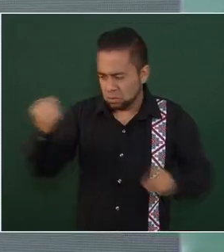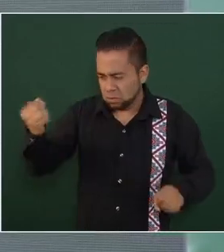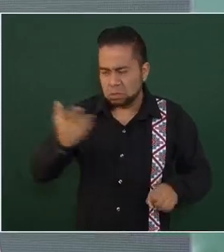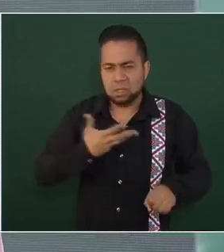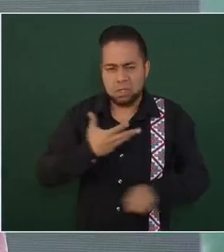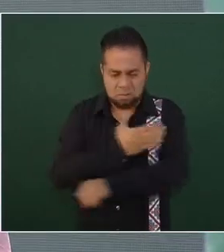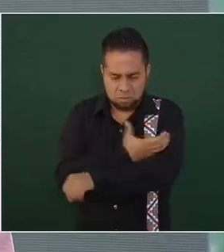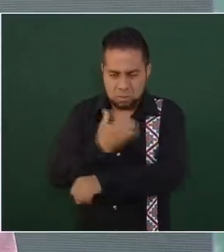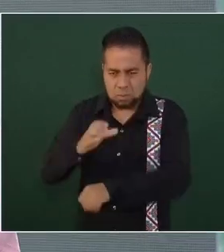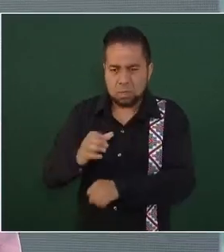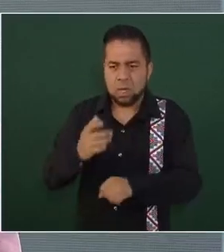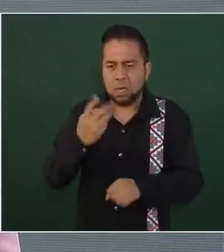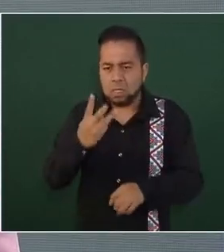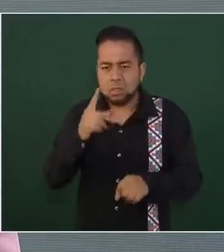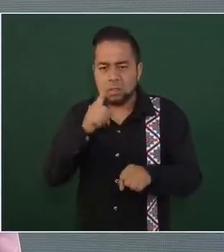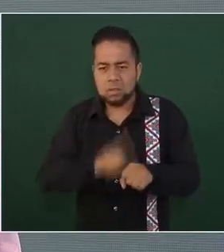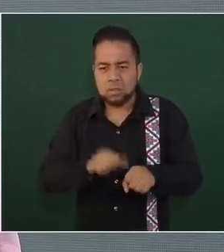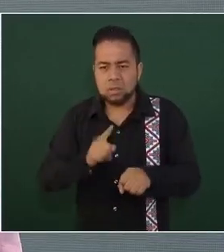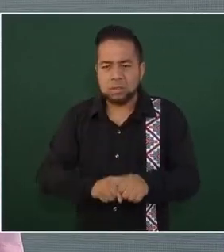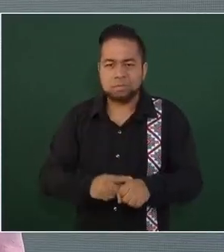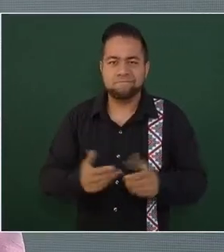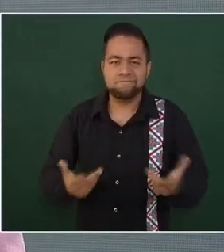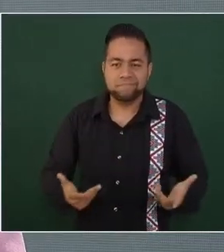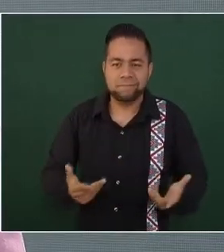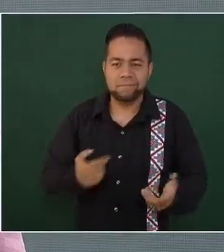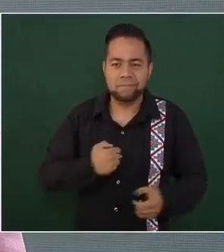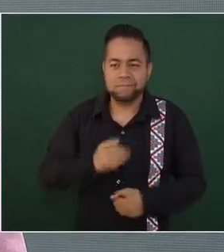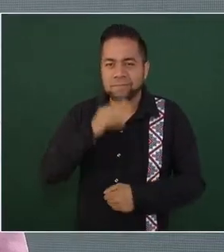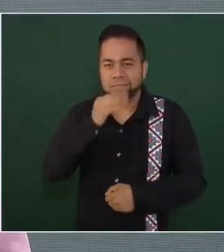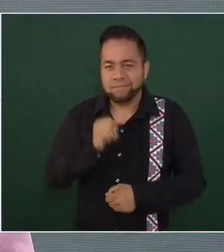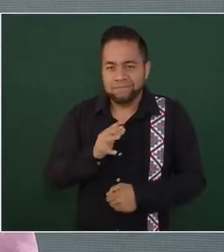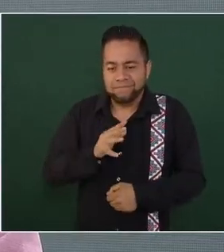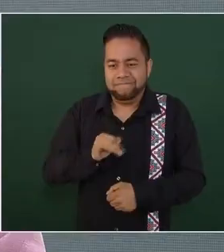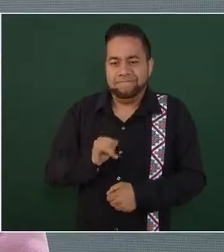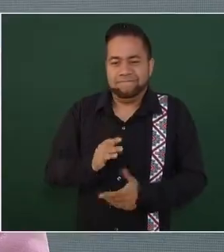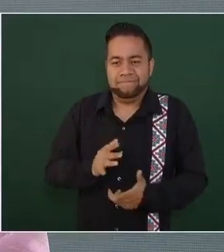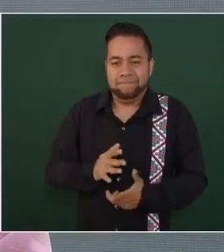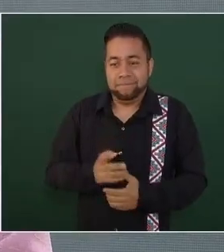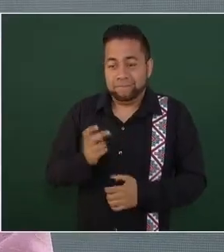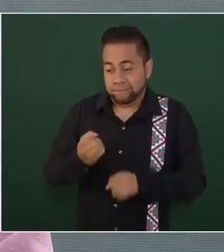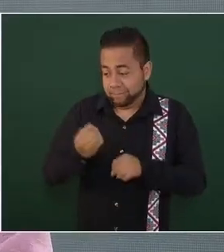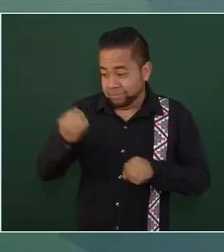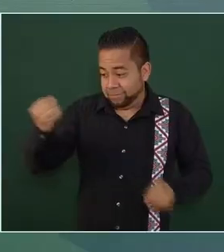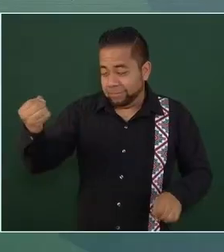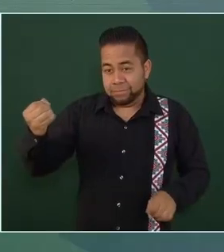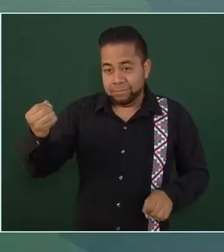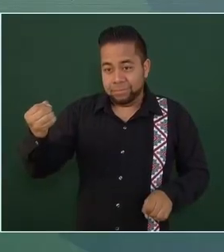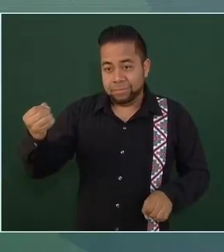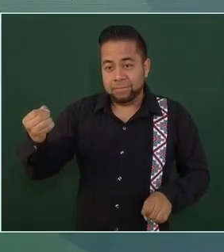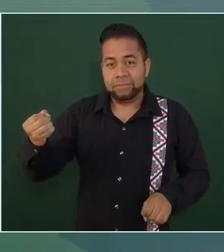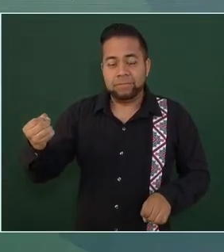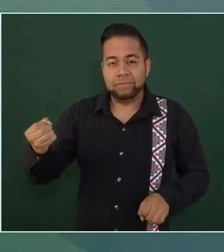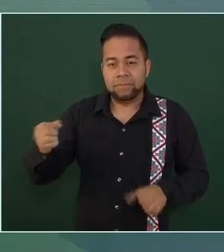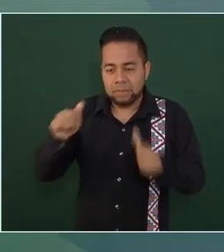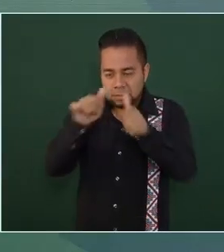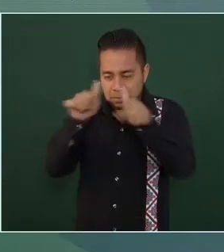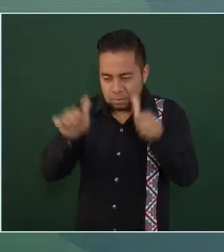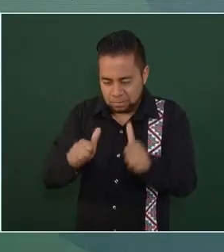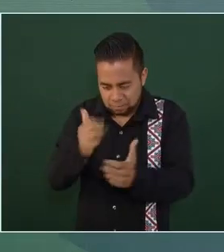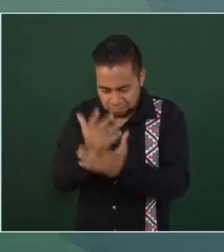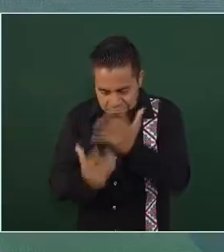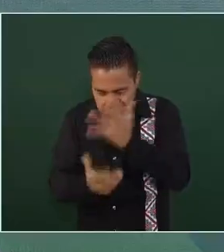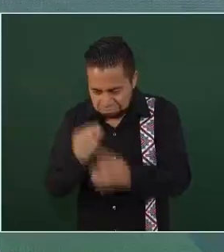tienen los tres colores yo no podía dar un bastón así este lo hicieron unos artesanos